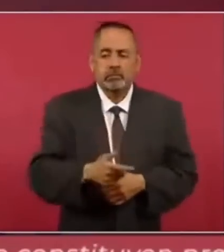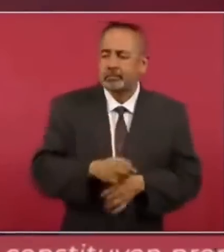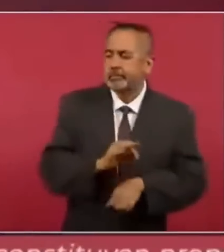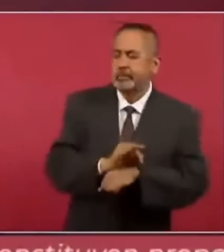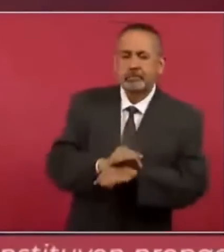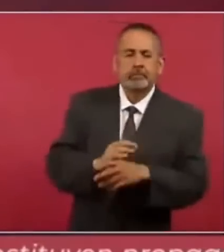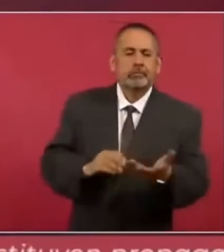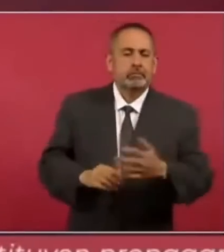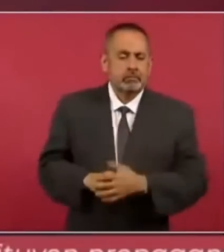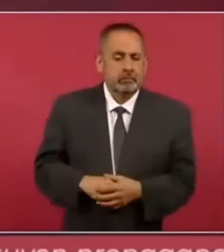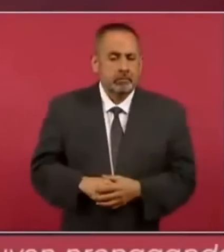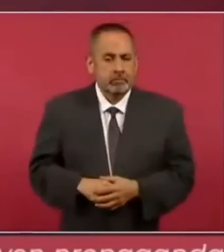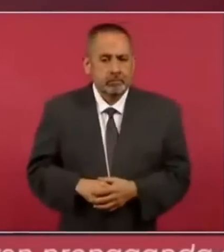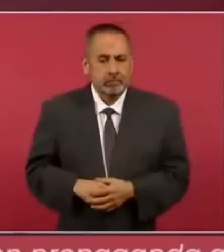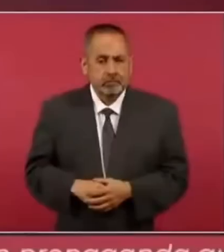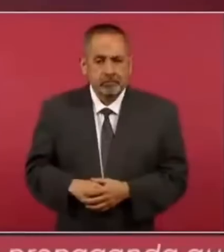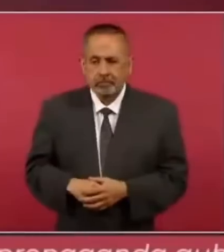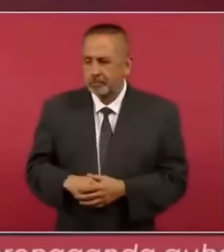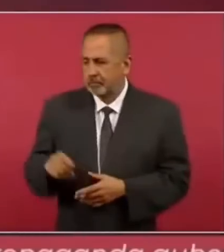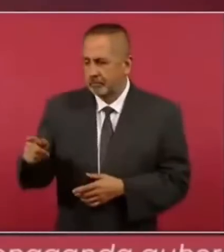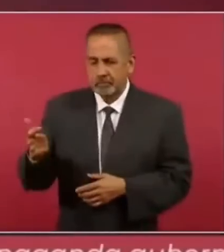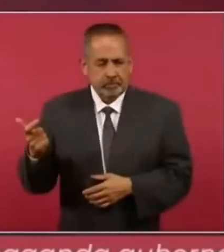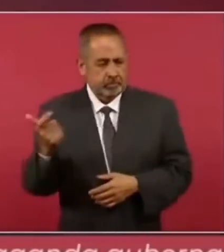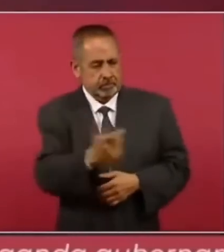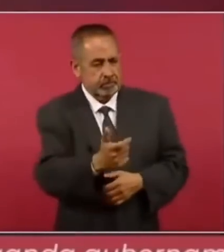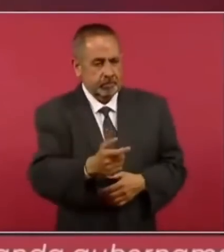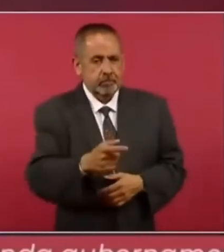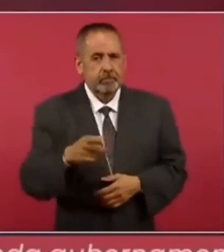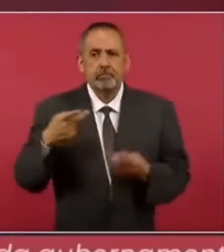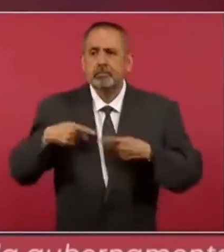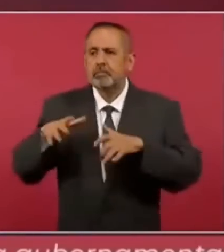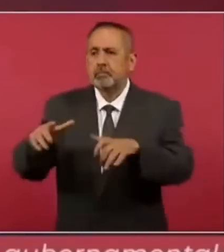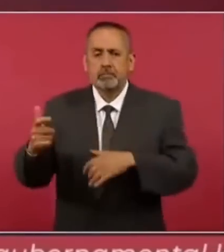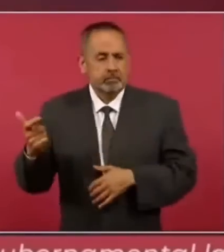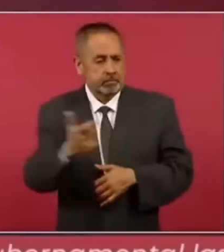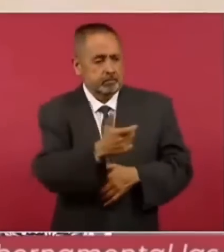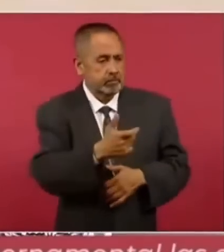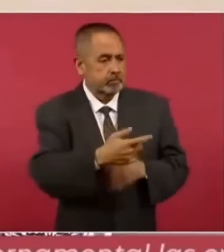O sea, les paga el pueblo para que estén en contra del pueblo.